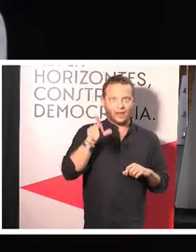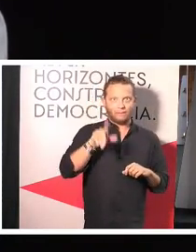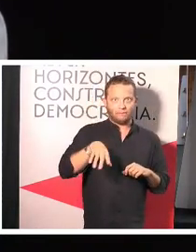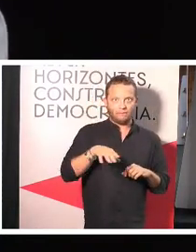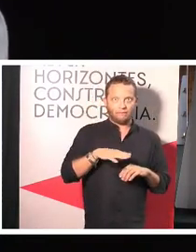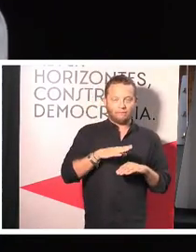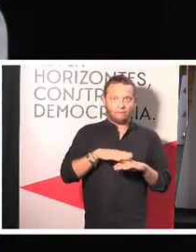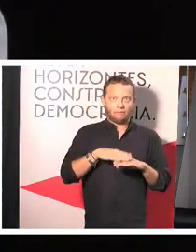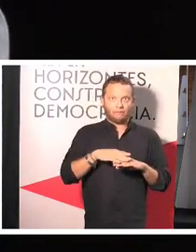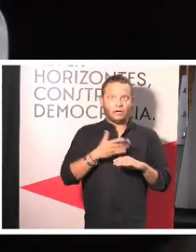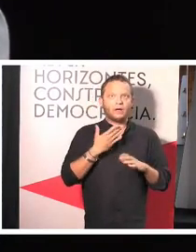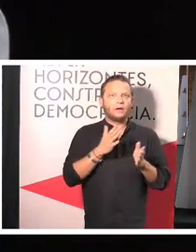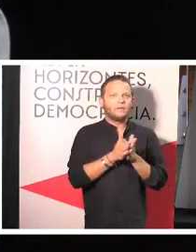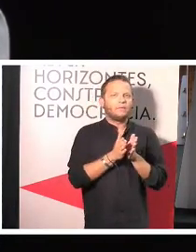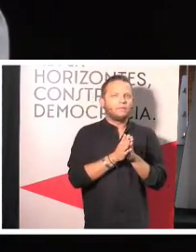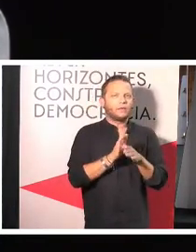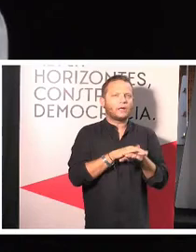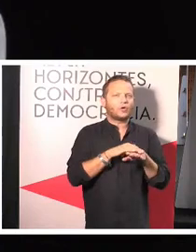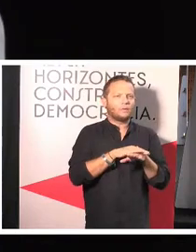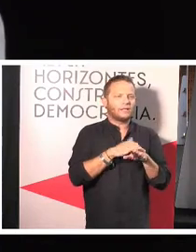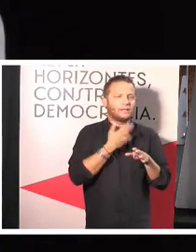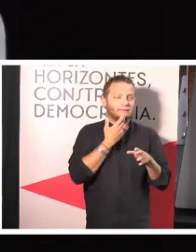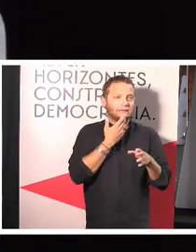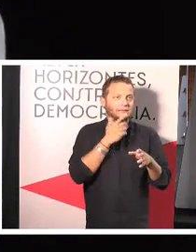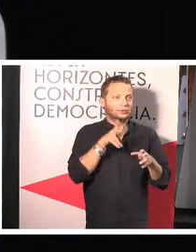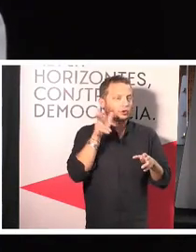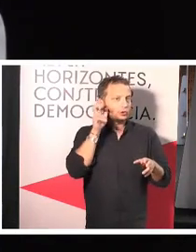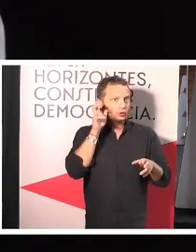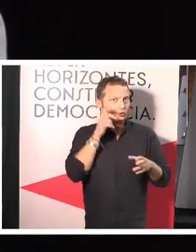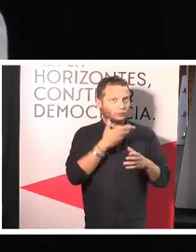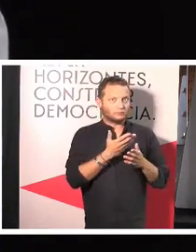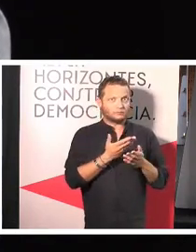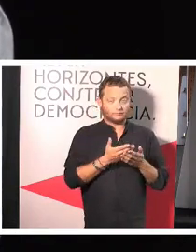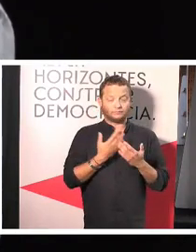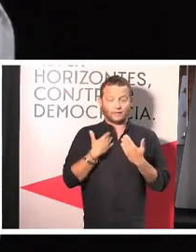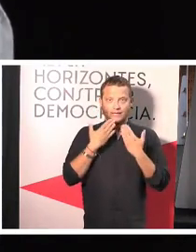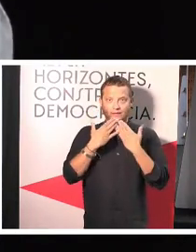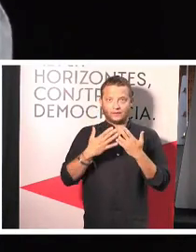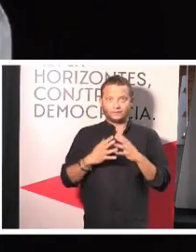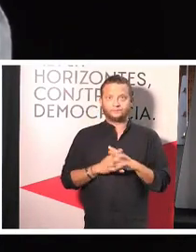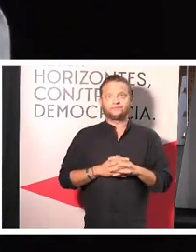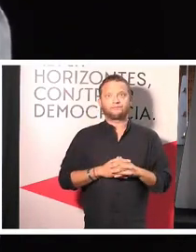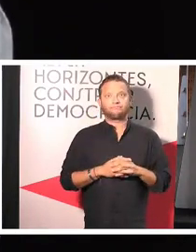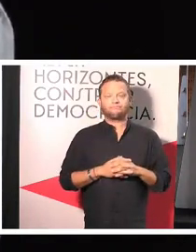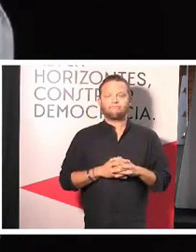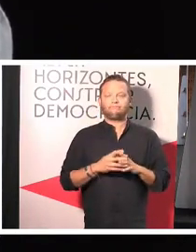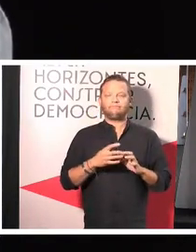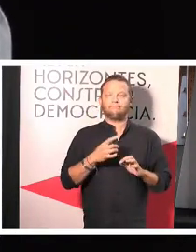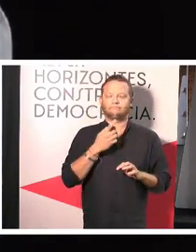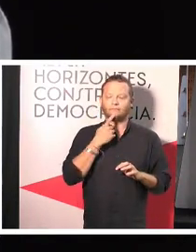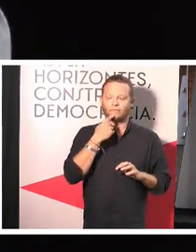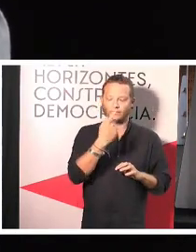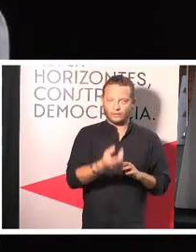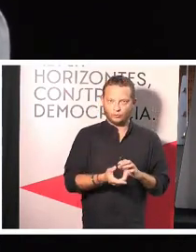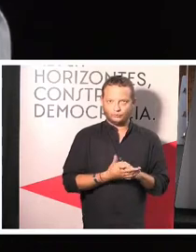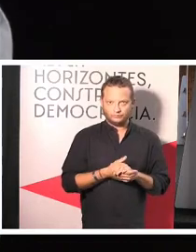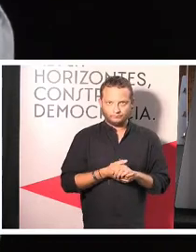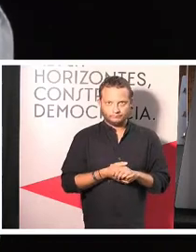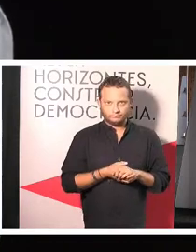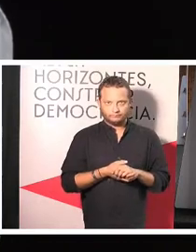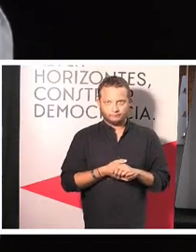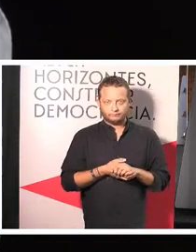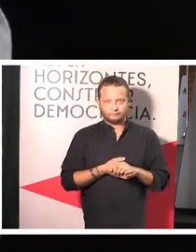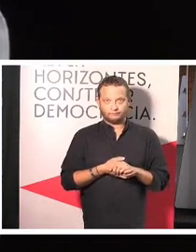nos. Perdona, compañero, hablo un poquito más bajito, que es que si no. Gracias. Decía